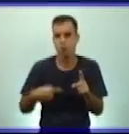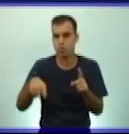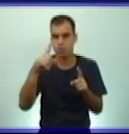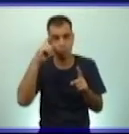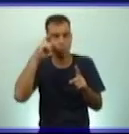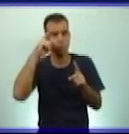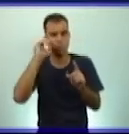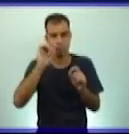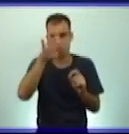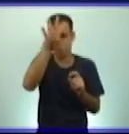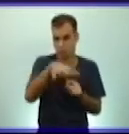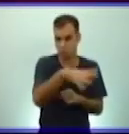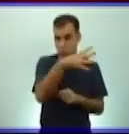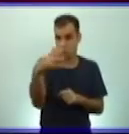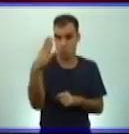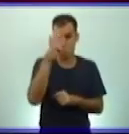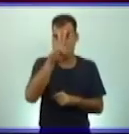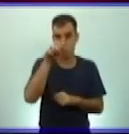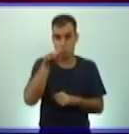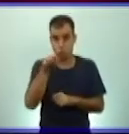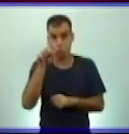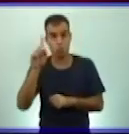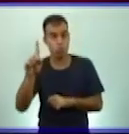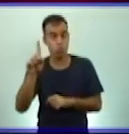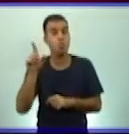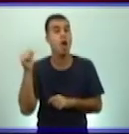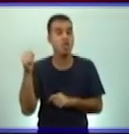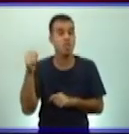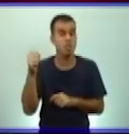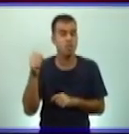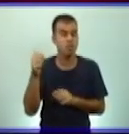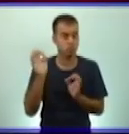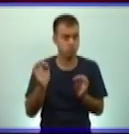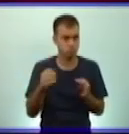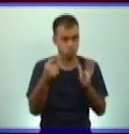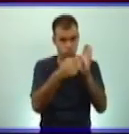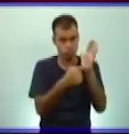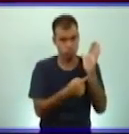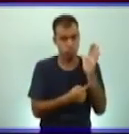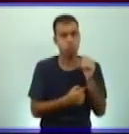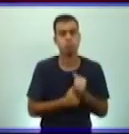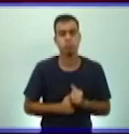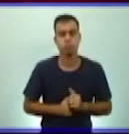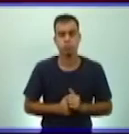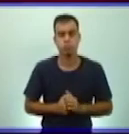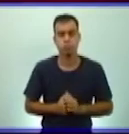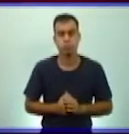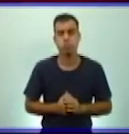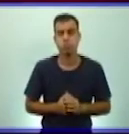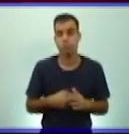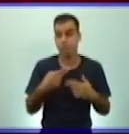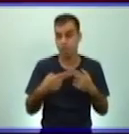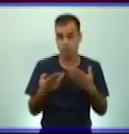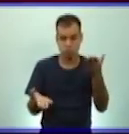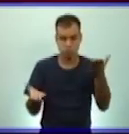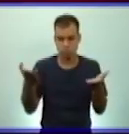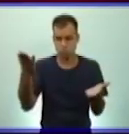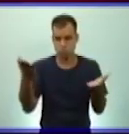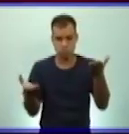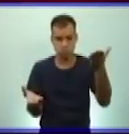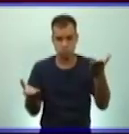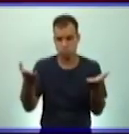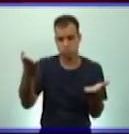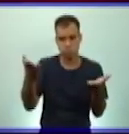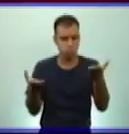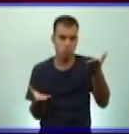buscando la tabla 4.1 en los calores específicos y así hacer la comparación y determinar